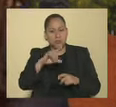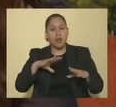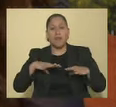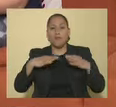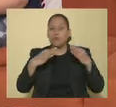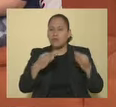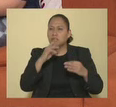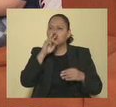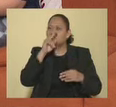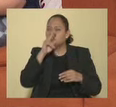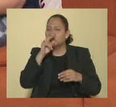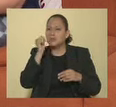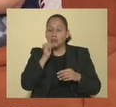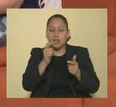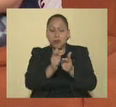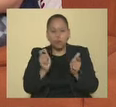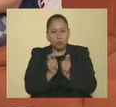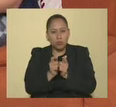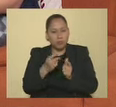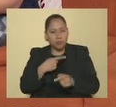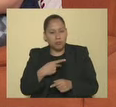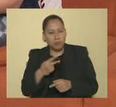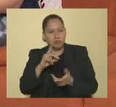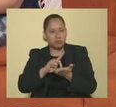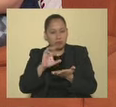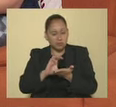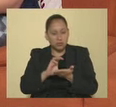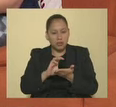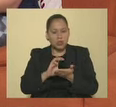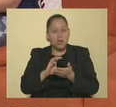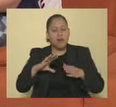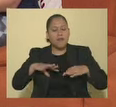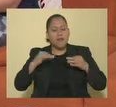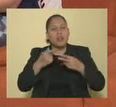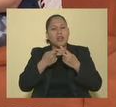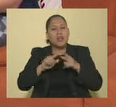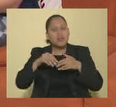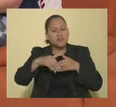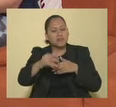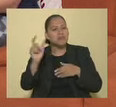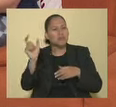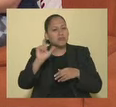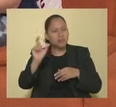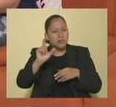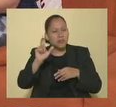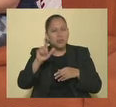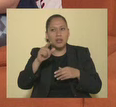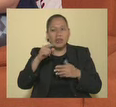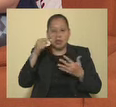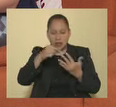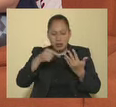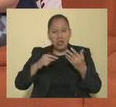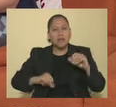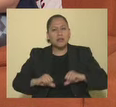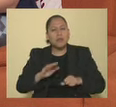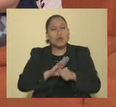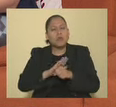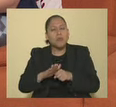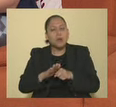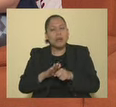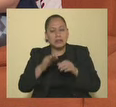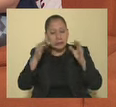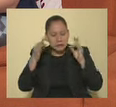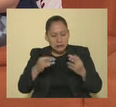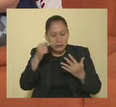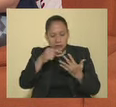fundación preocupada por grupos vulnerables. Y bueno, ¿desde cuándo inician a trabajar? Y pues, ¿cuáles son el tipo de actividades y acciones